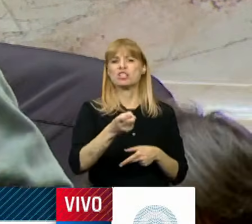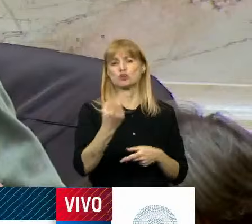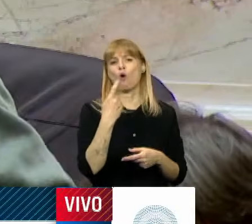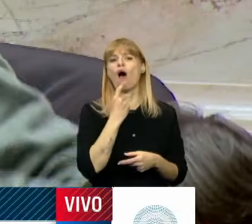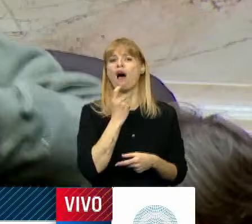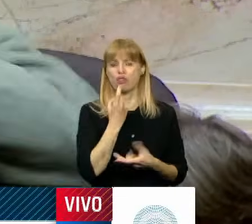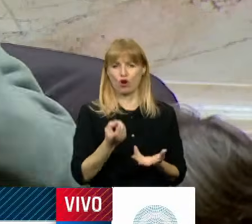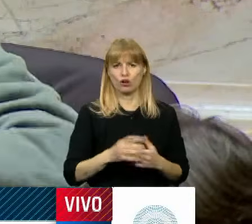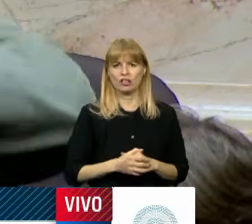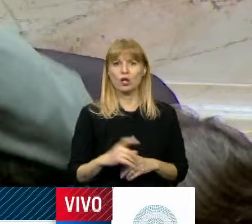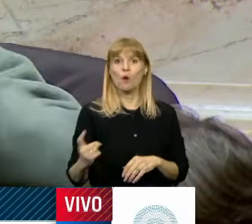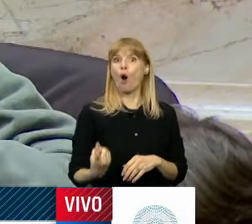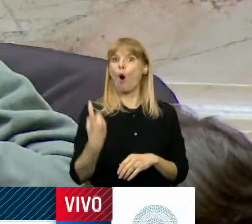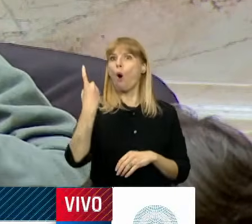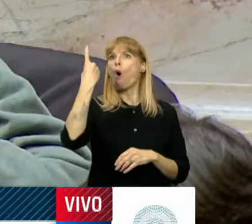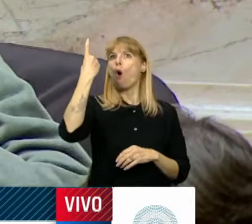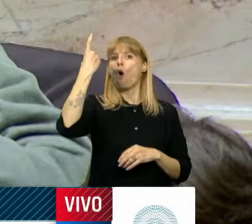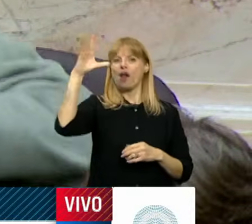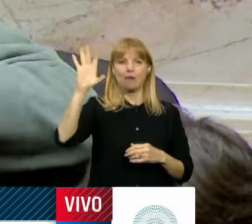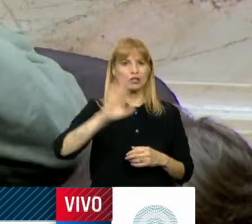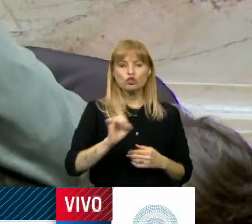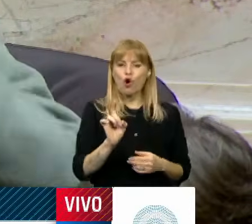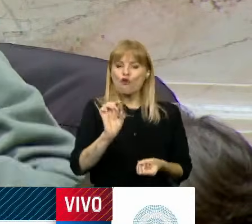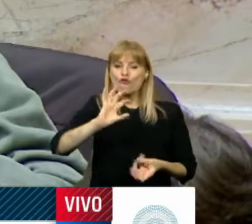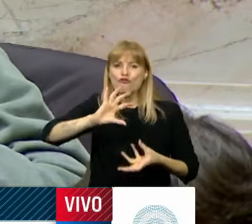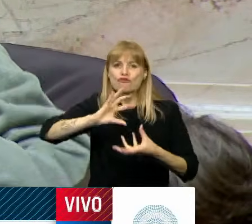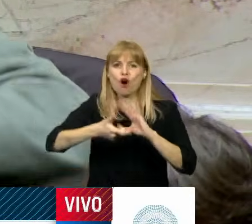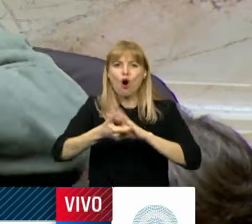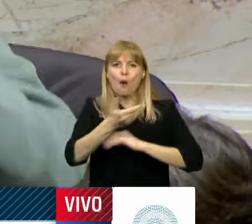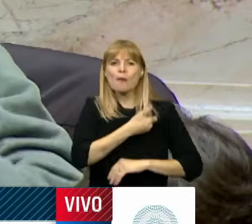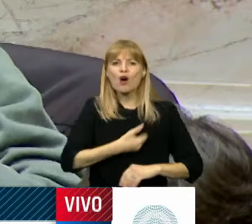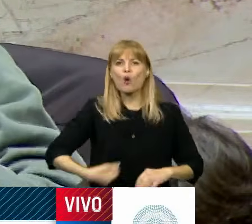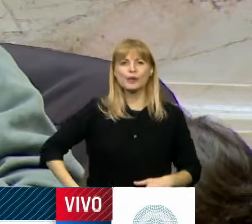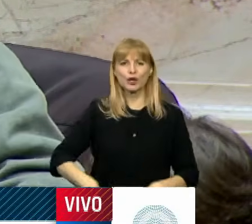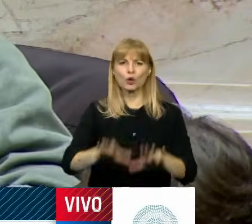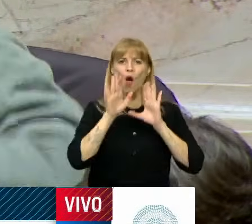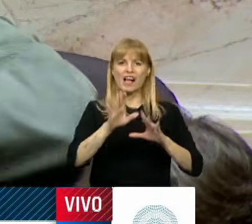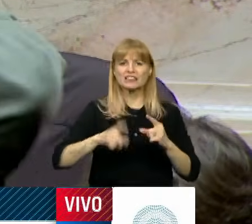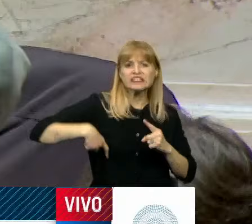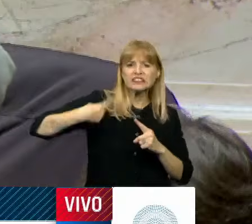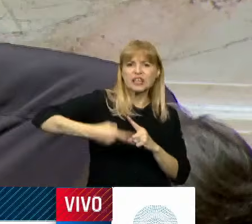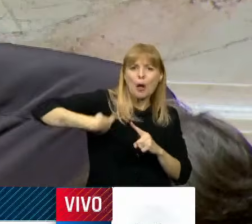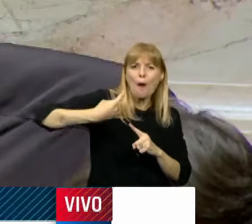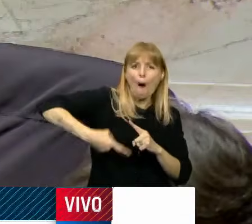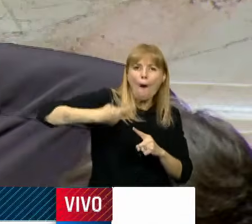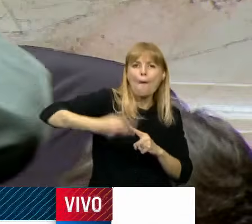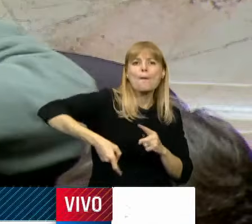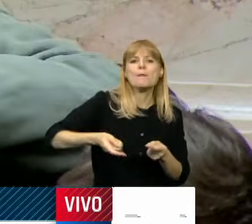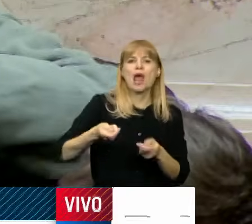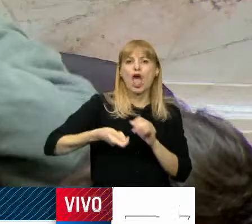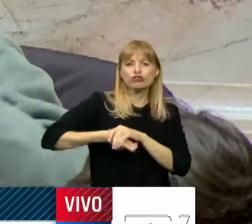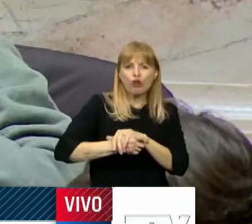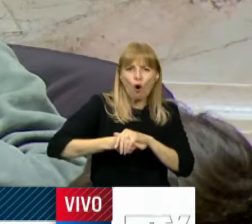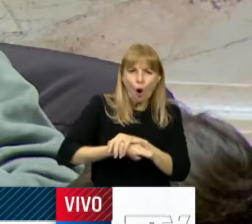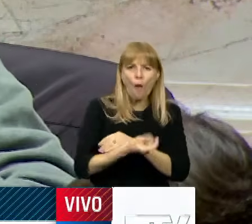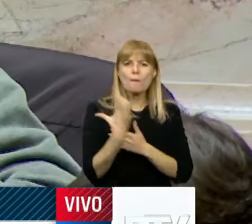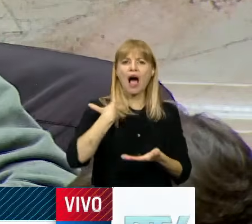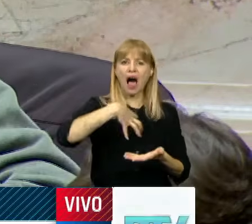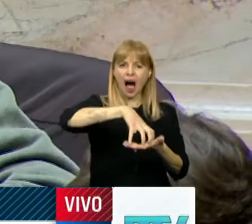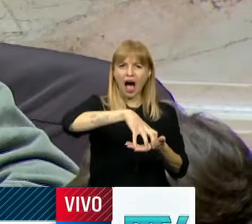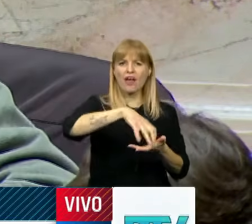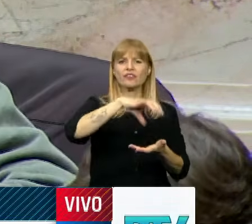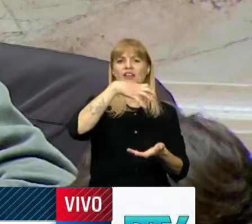es un caso aislado, es el modus operandi de este gobierno, que lo hemos visto en las coimas en la Andis, que lo hemos